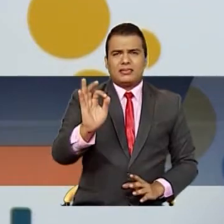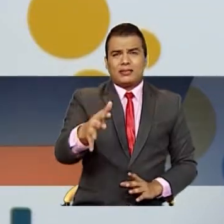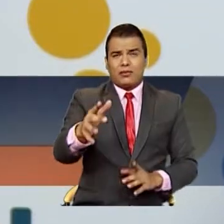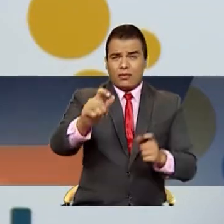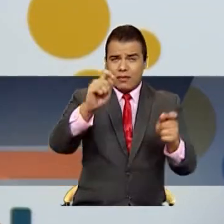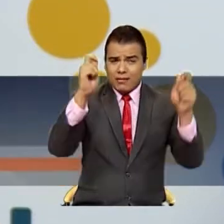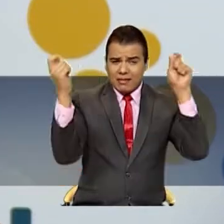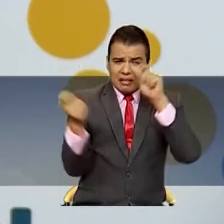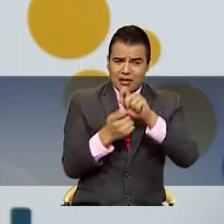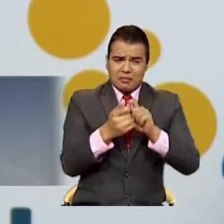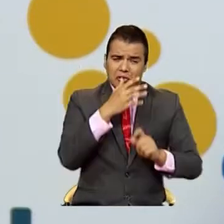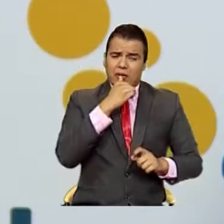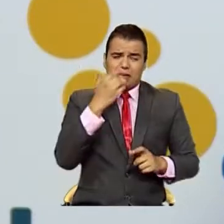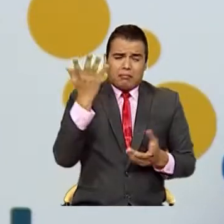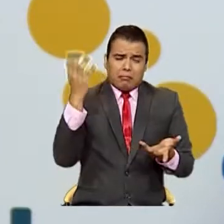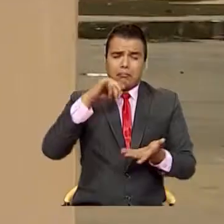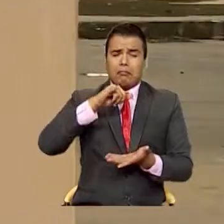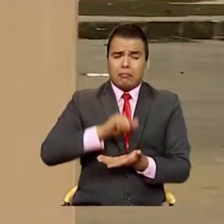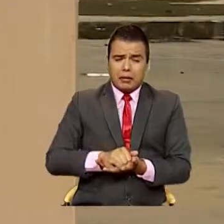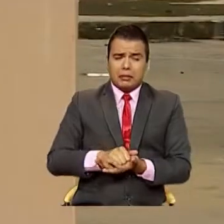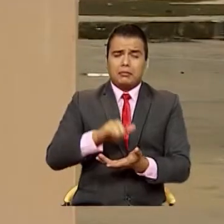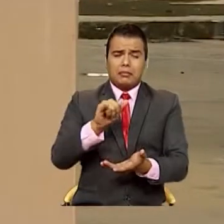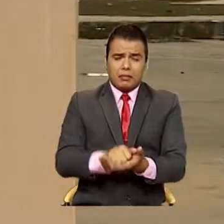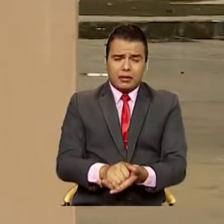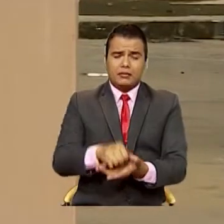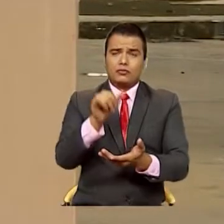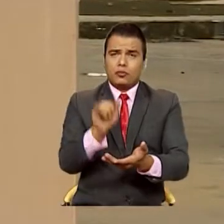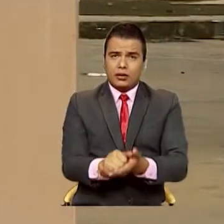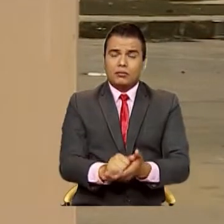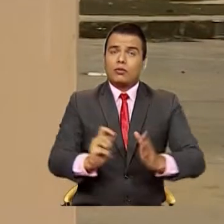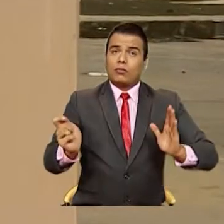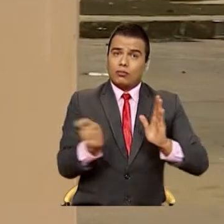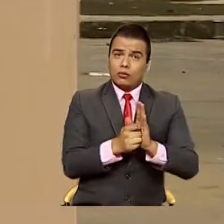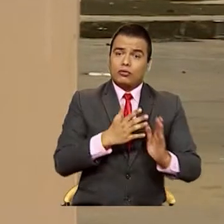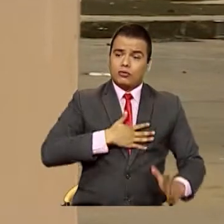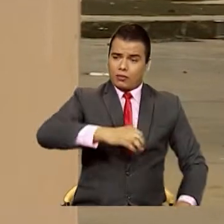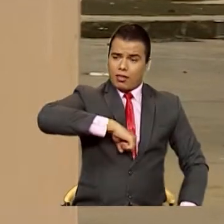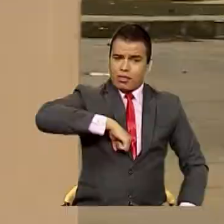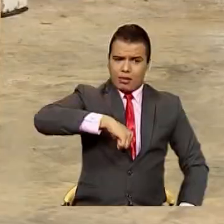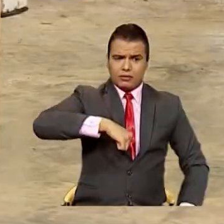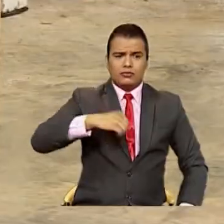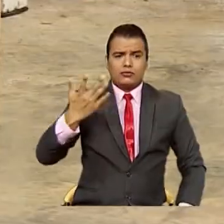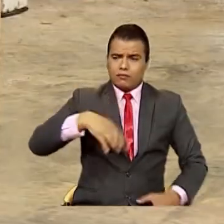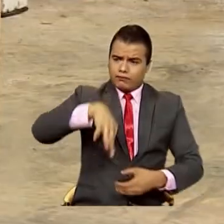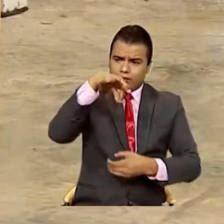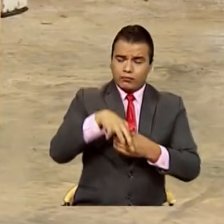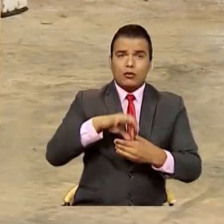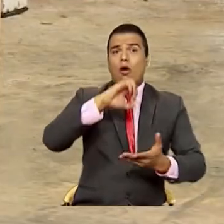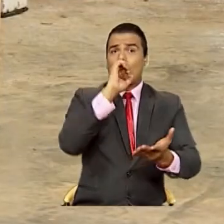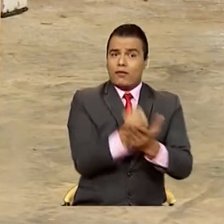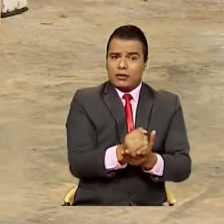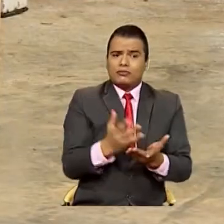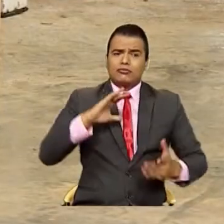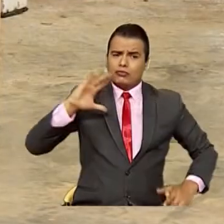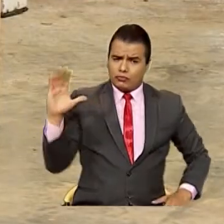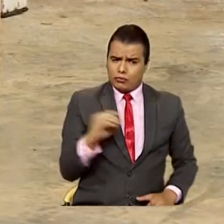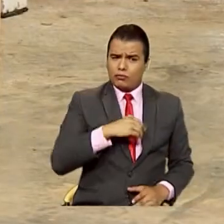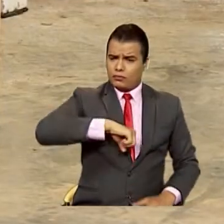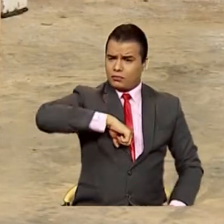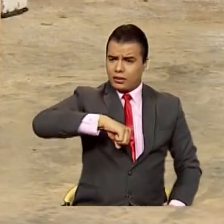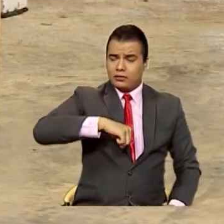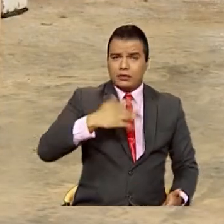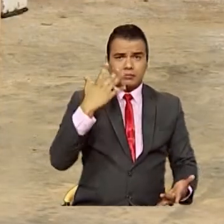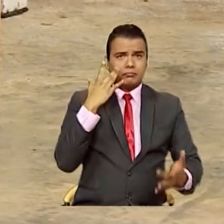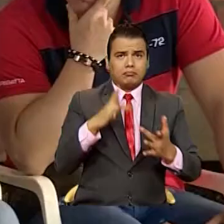cosas, que todo va a seguir igual. No obstante eso, el derecho al voto también es una obligación. Entonces las personas tienen derecho a votar siempre y cuando cumplan